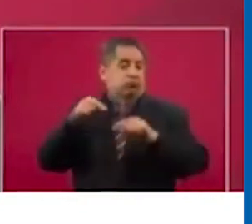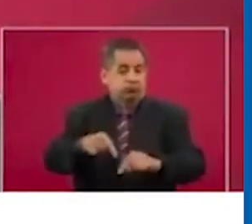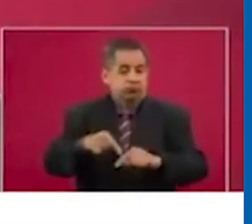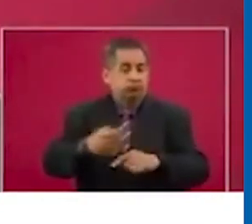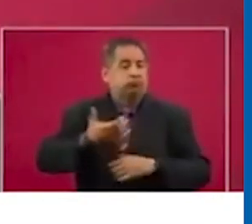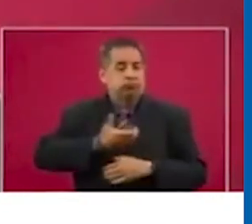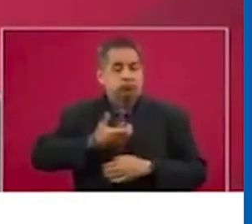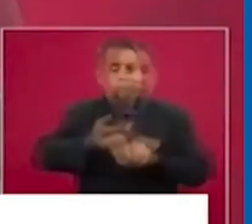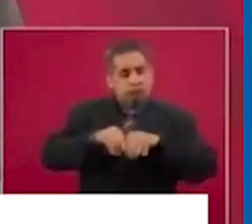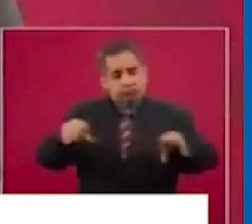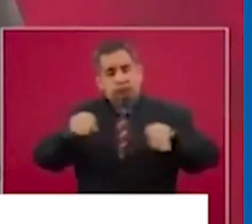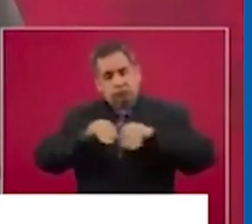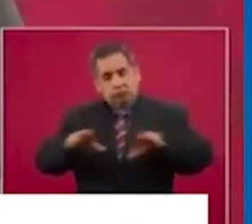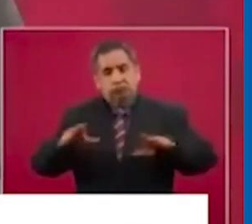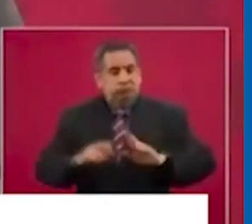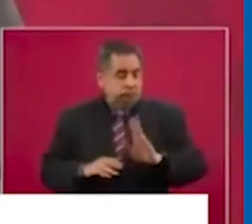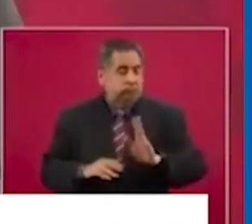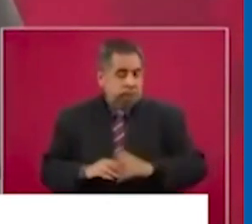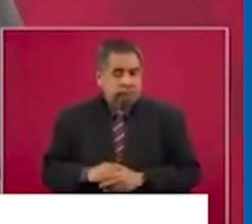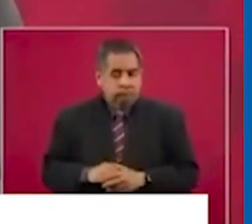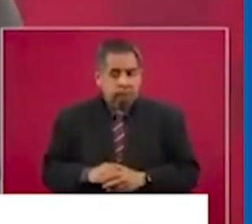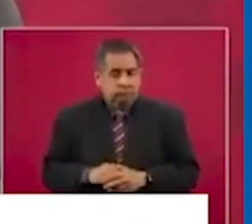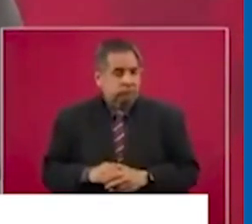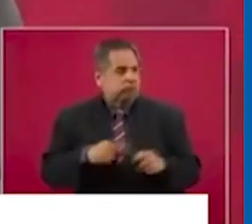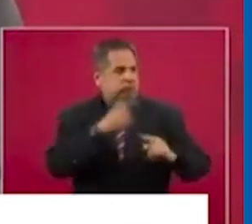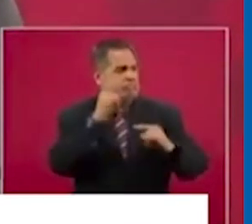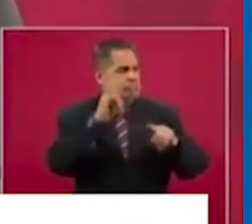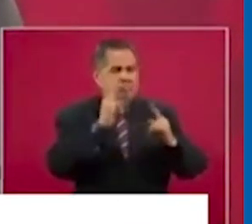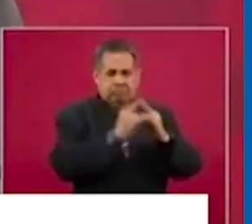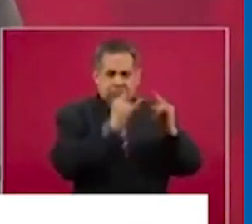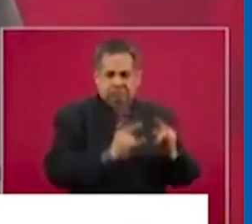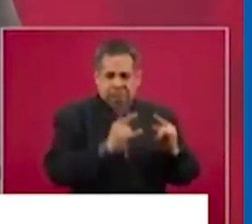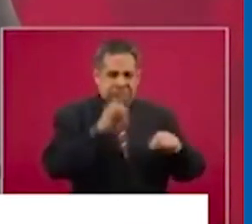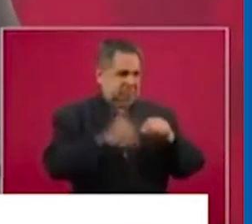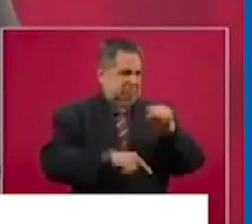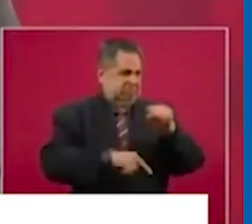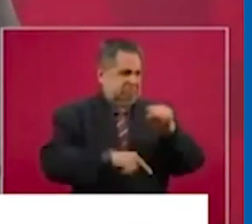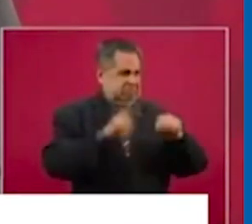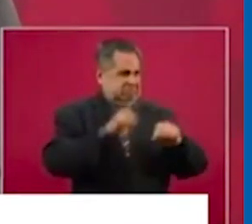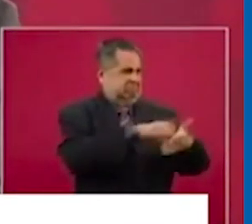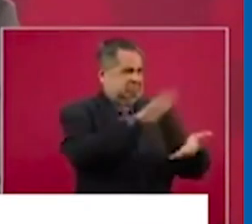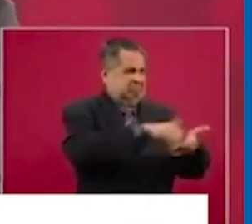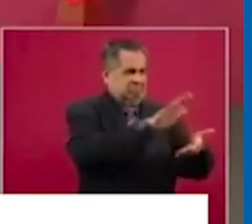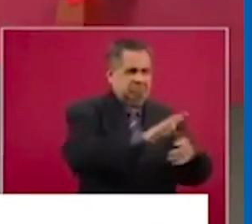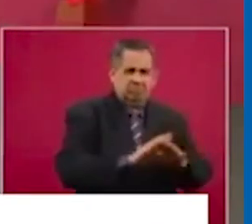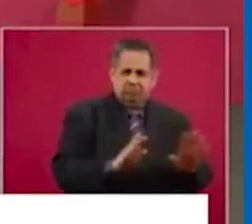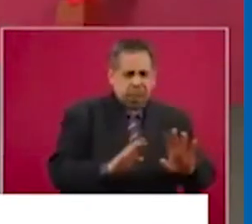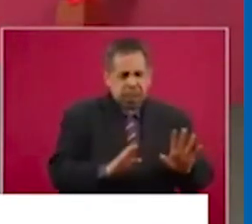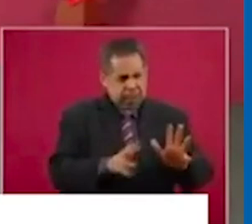informando, pero no va a haber desalojos. Es un acuerdo que desde ahora